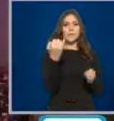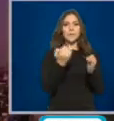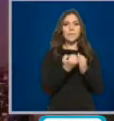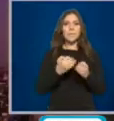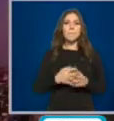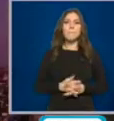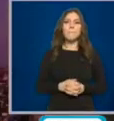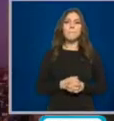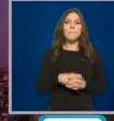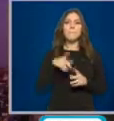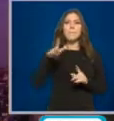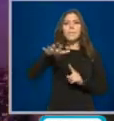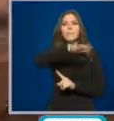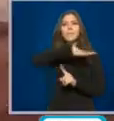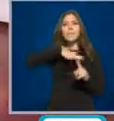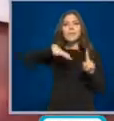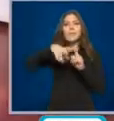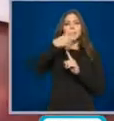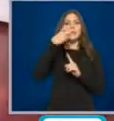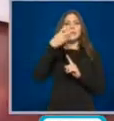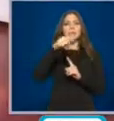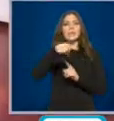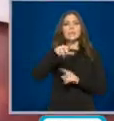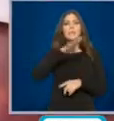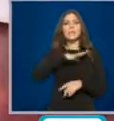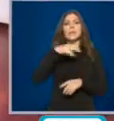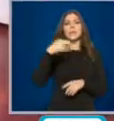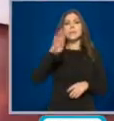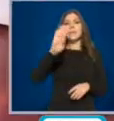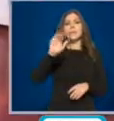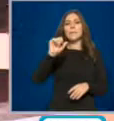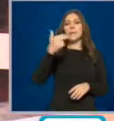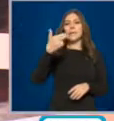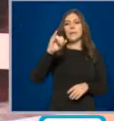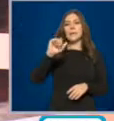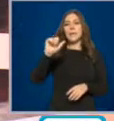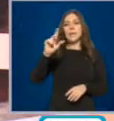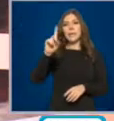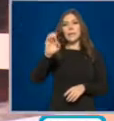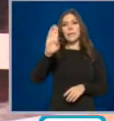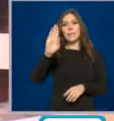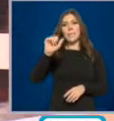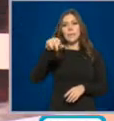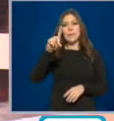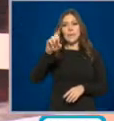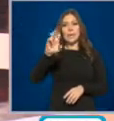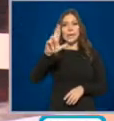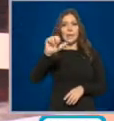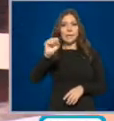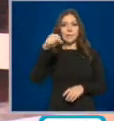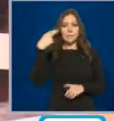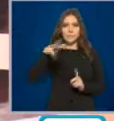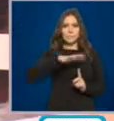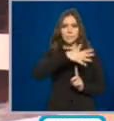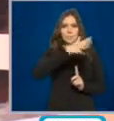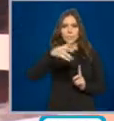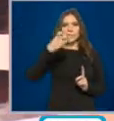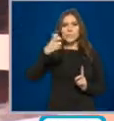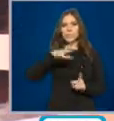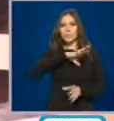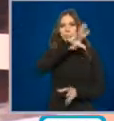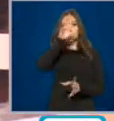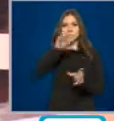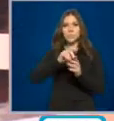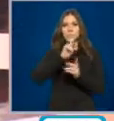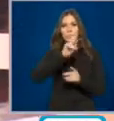la zona romántica desemboca en la Bahía de Banderas, porque bueno, la Bahía de Banderas realmente incluye a todo el Puerto Vallarta, y no solo